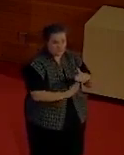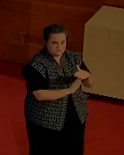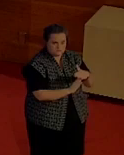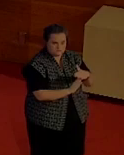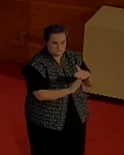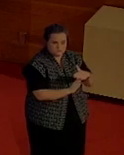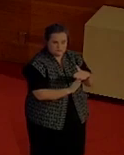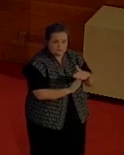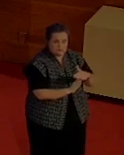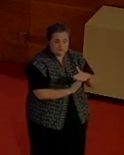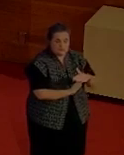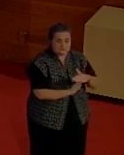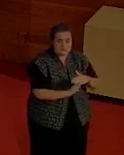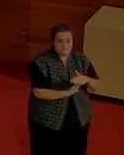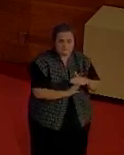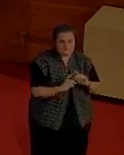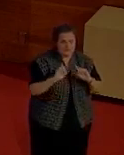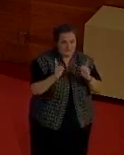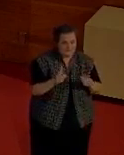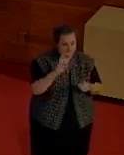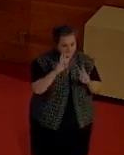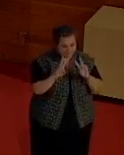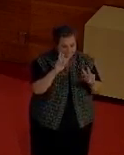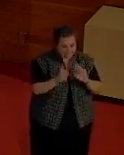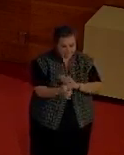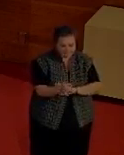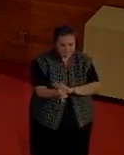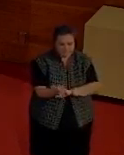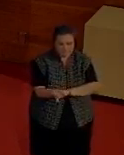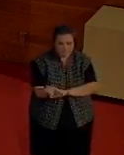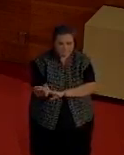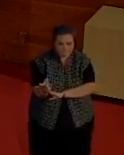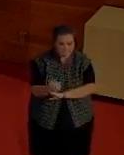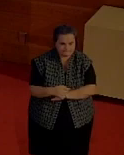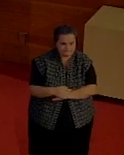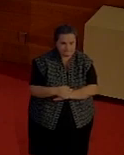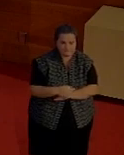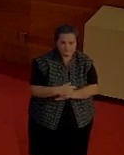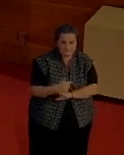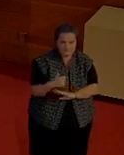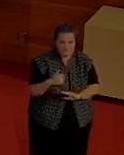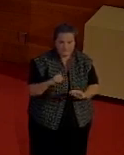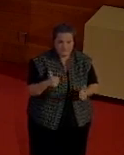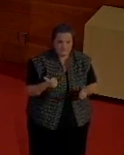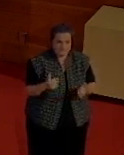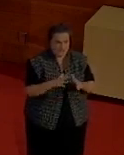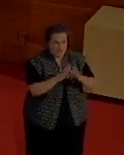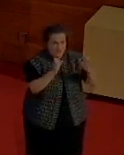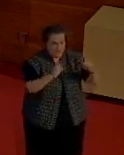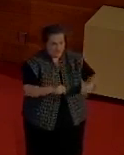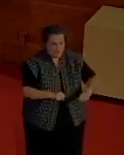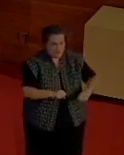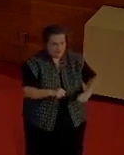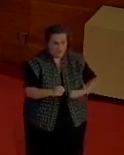habiendo ya casos que llevan a la anulación de acuerdos de